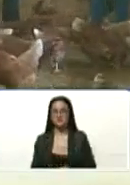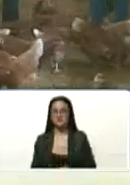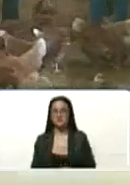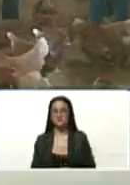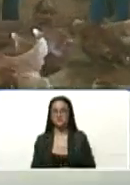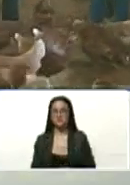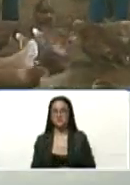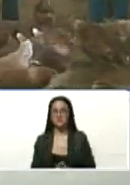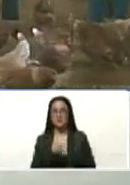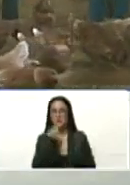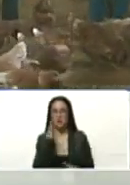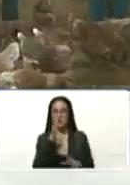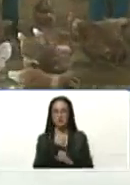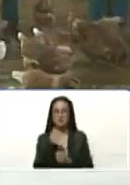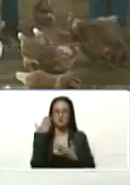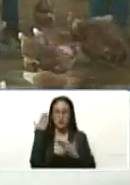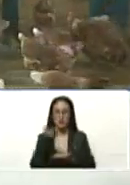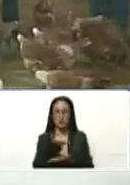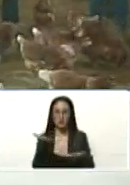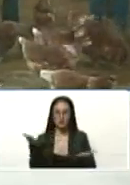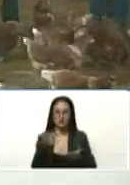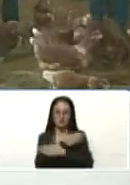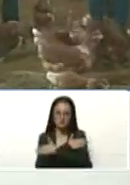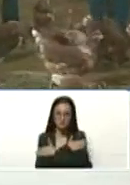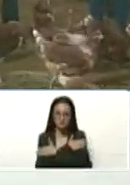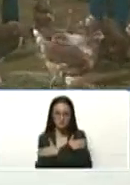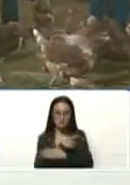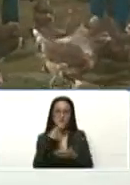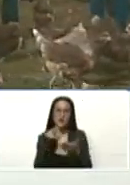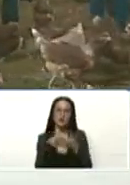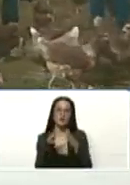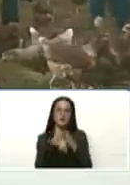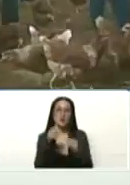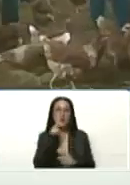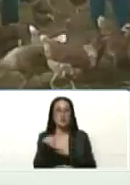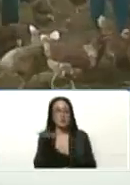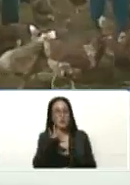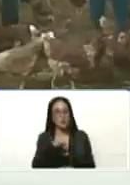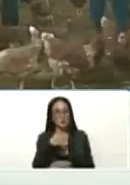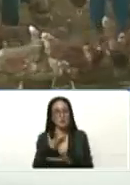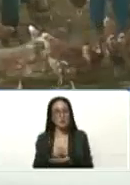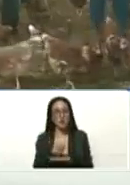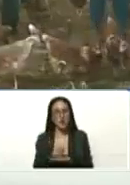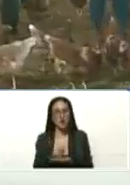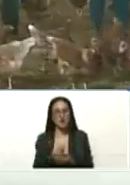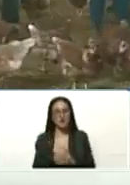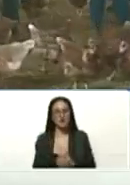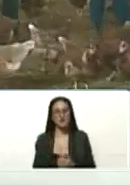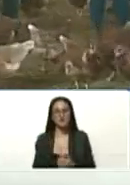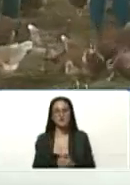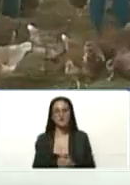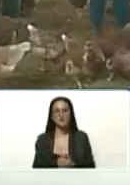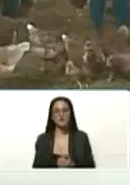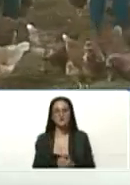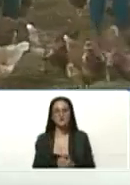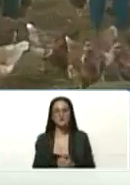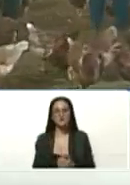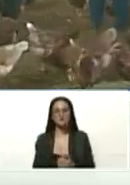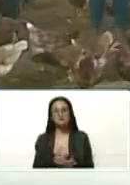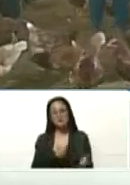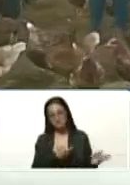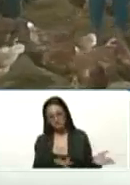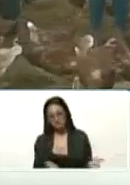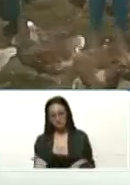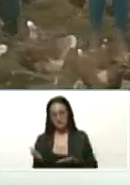buenas noches, presidente. Un saludo para usted, un abrazo en nombre de todo el pueblo del estado de Monagas. Es beneplácito para nosotros recibirle aquí en su